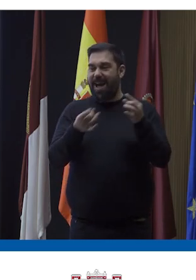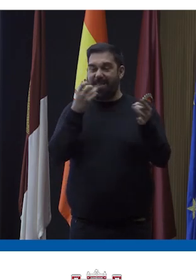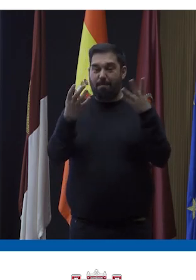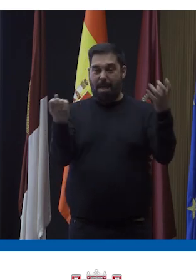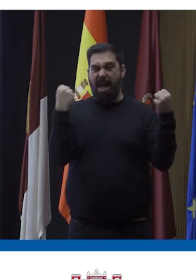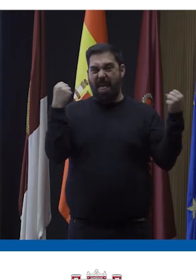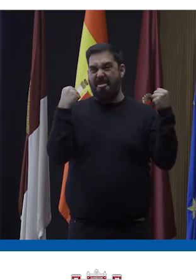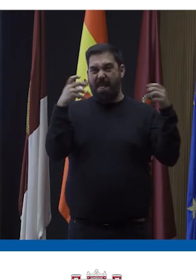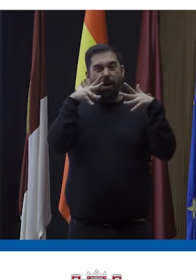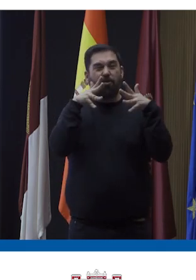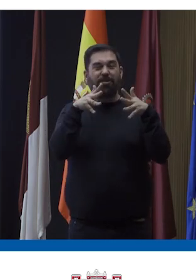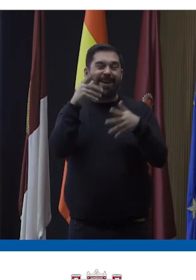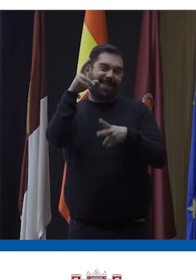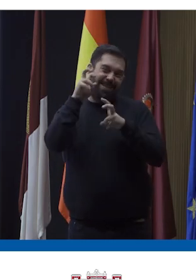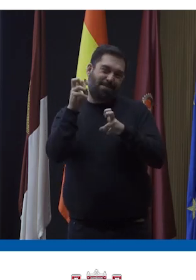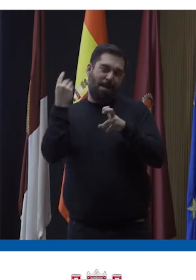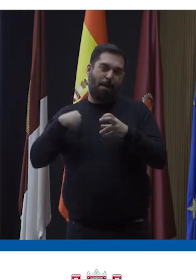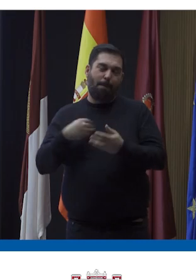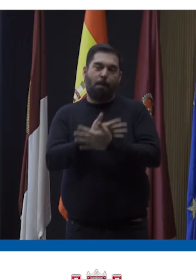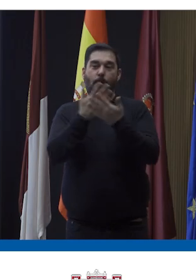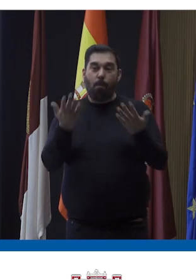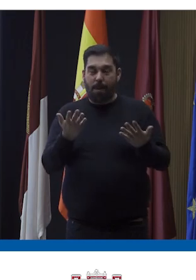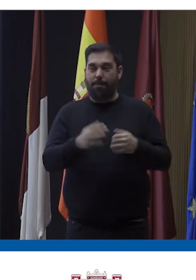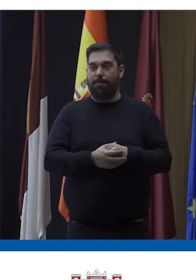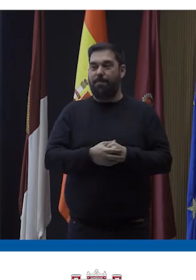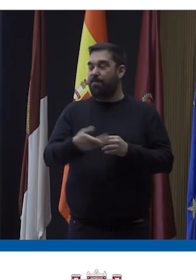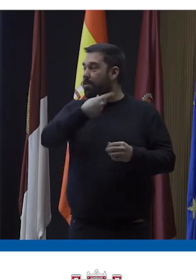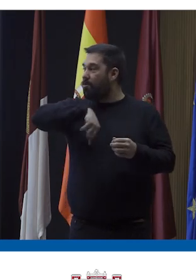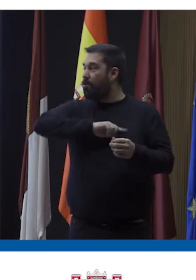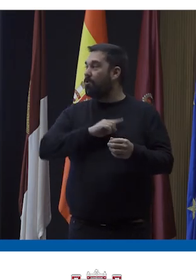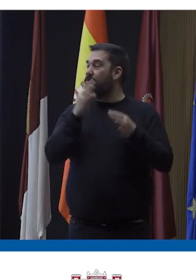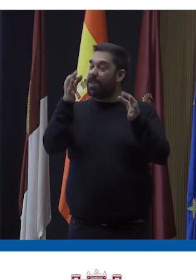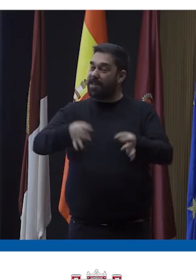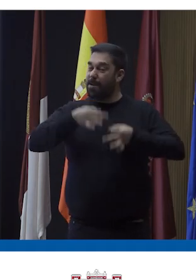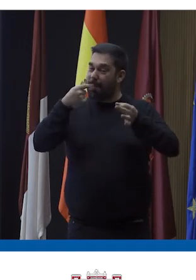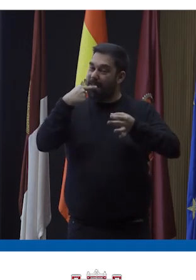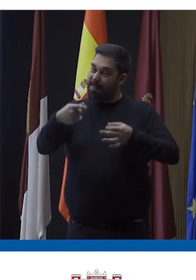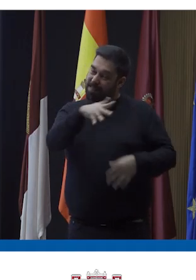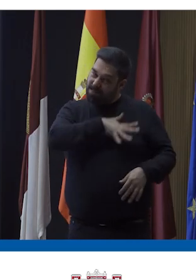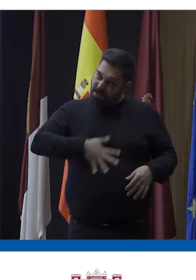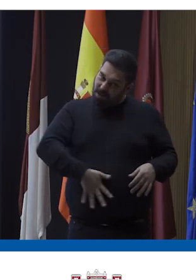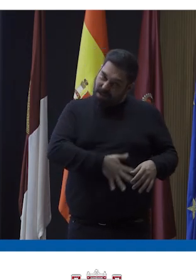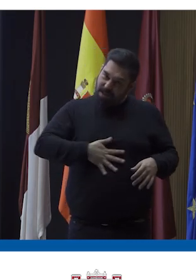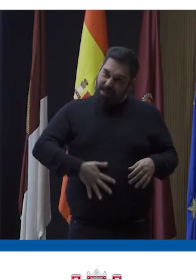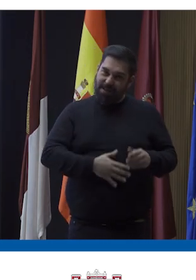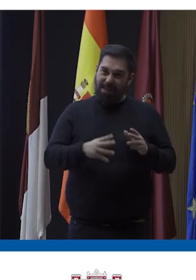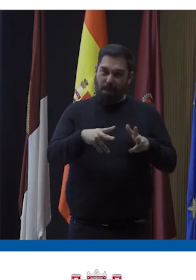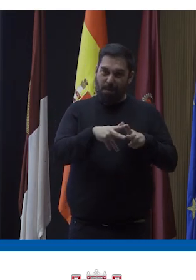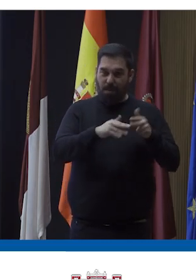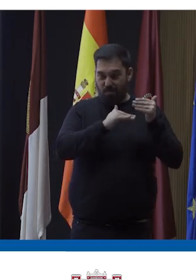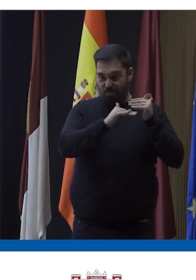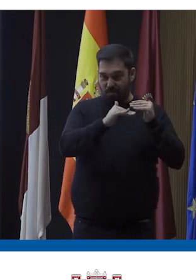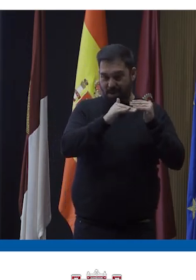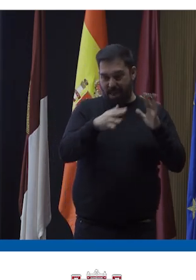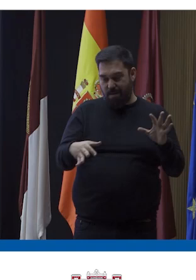como especialista en este tema? Claro, pues nosotros siempre indicamos que el abdomen y el suelo pélvico son amigos y van